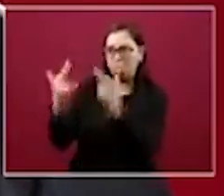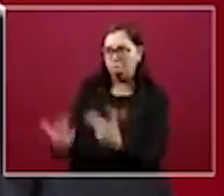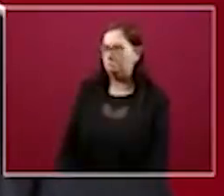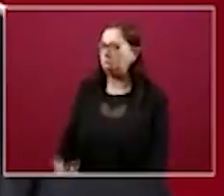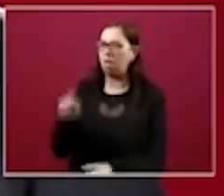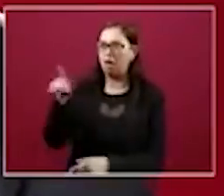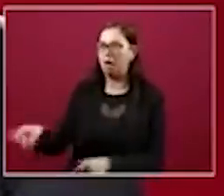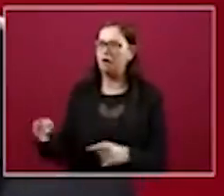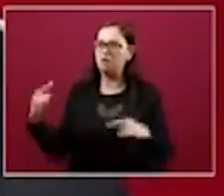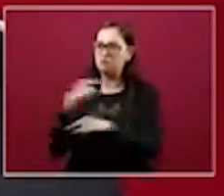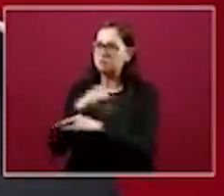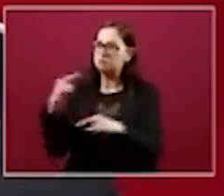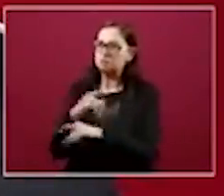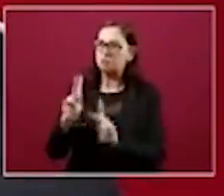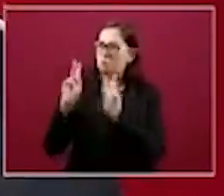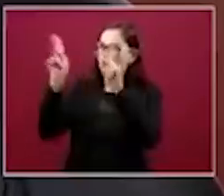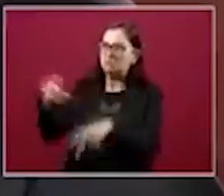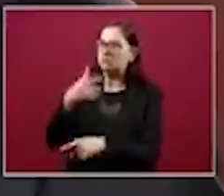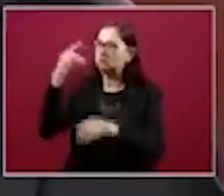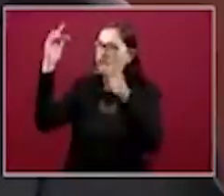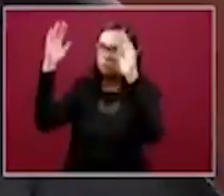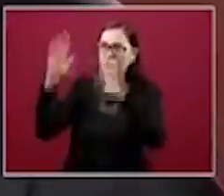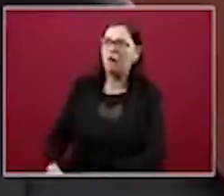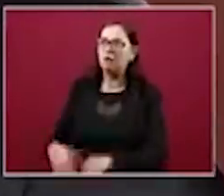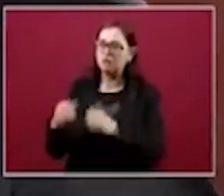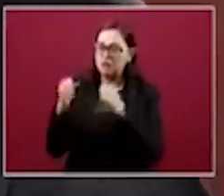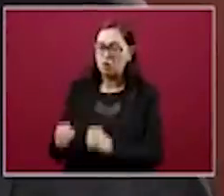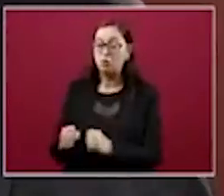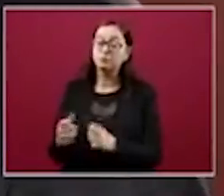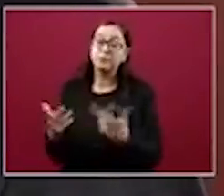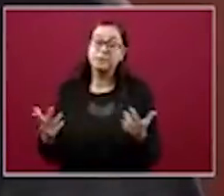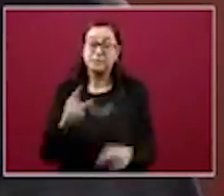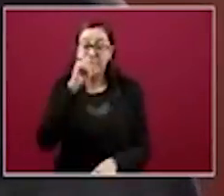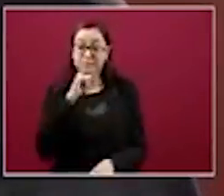los segundos pisos y no se cayeron. Bueno,